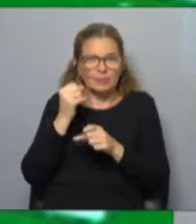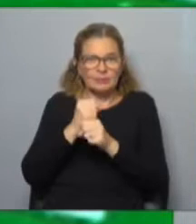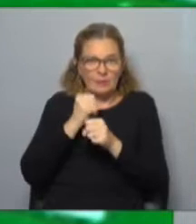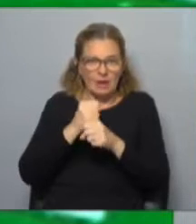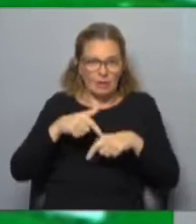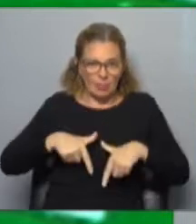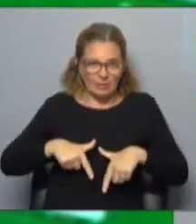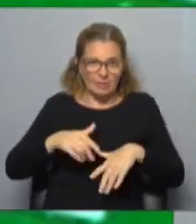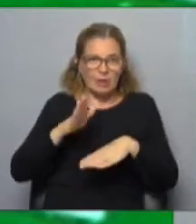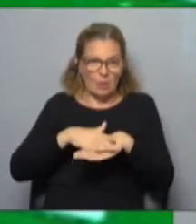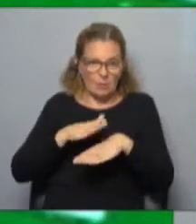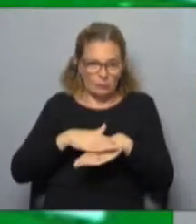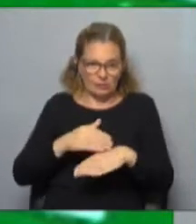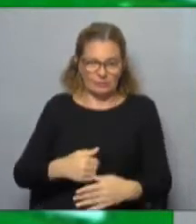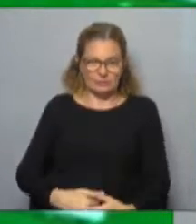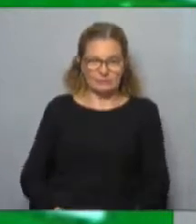ministerios competentes.